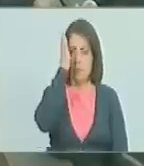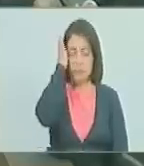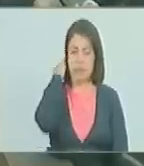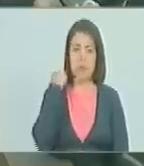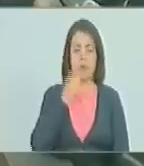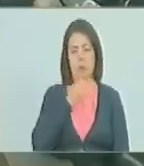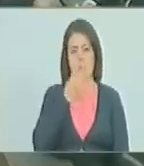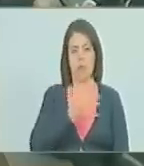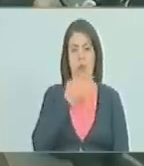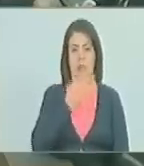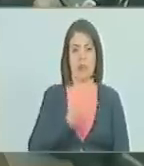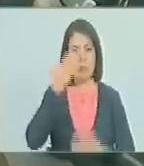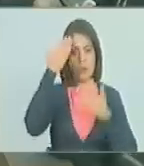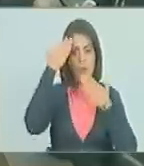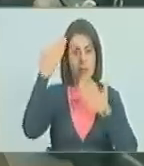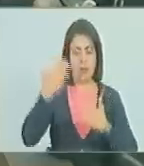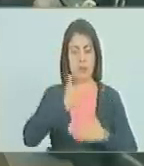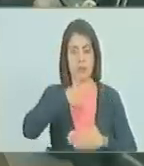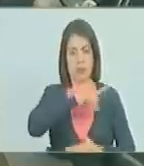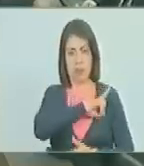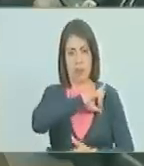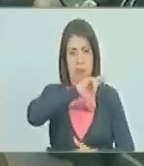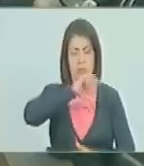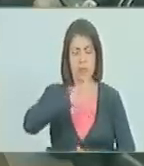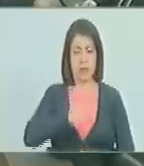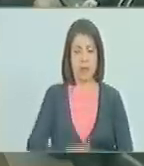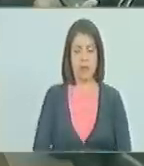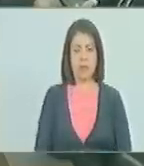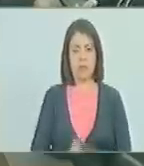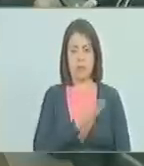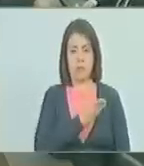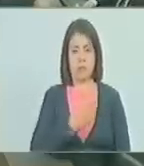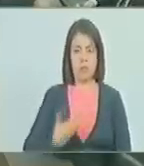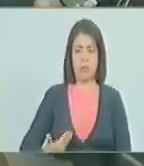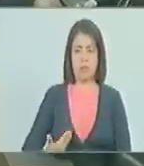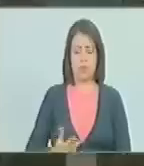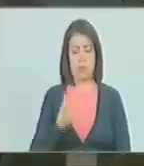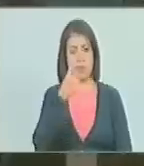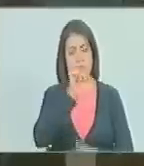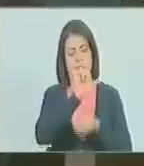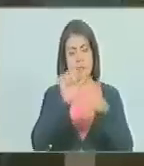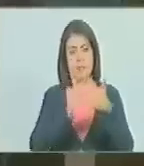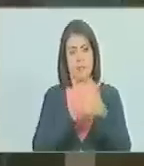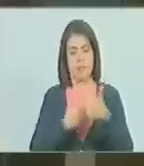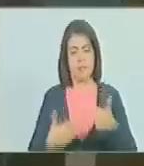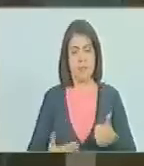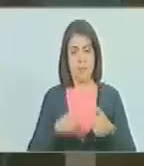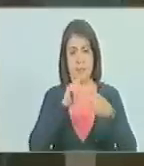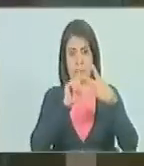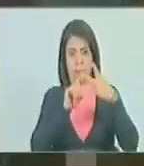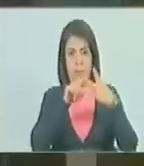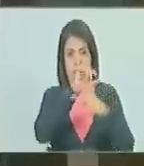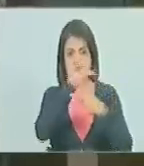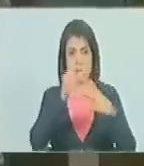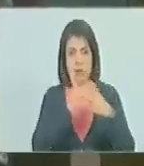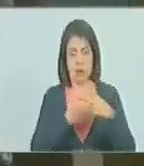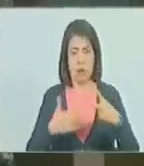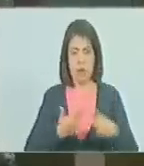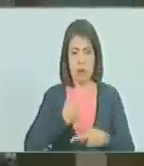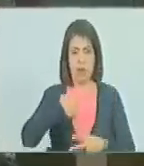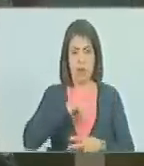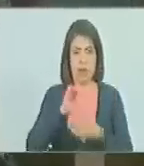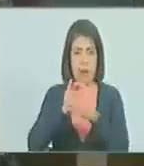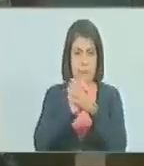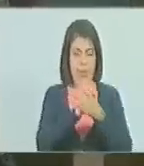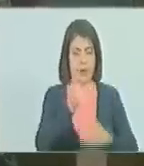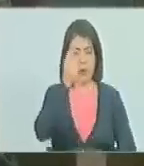Sí, buenas tardes. Saludar a nuestra Junta Directiva, nuestro presidente, primer vicepresidente y segunda vicepresidenta, a nuestros